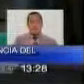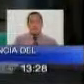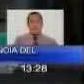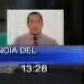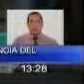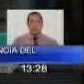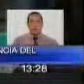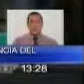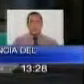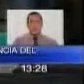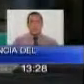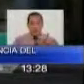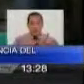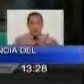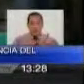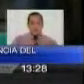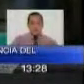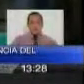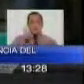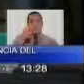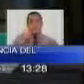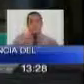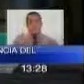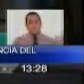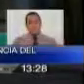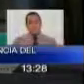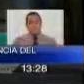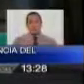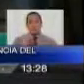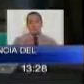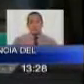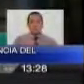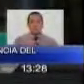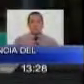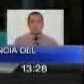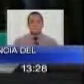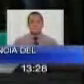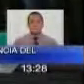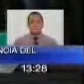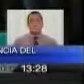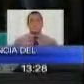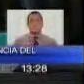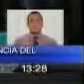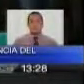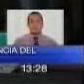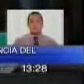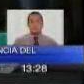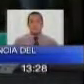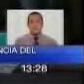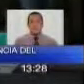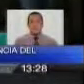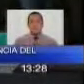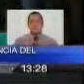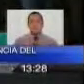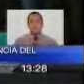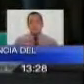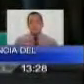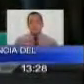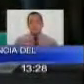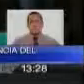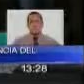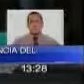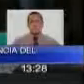tesis de que el terrorista Tito había sido ejecutado en un solo balazo. Sin embargo, esa prueba no se pudo